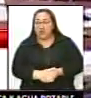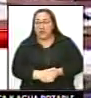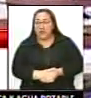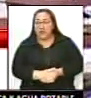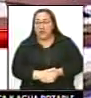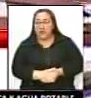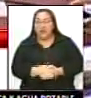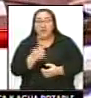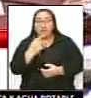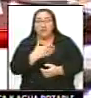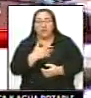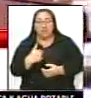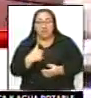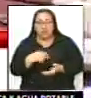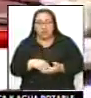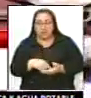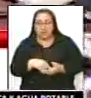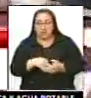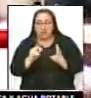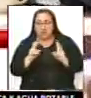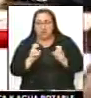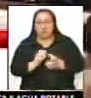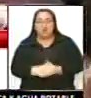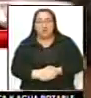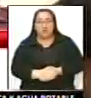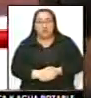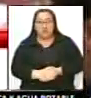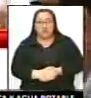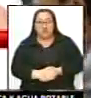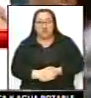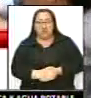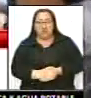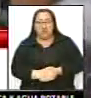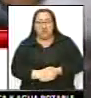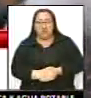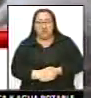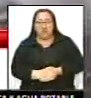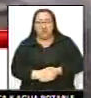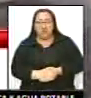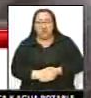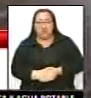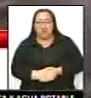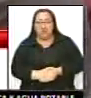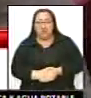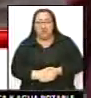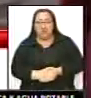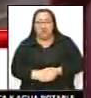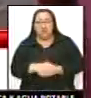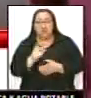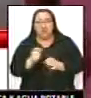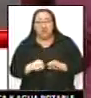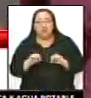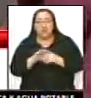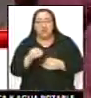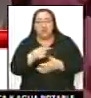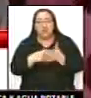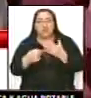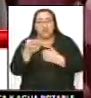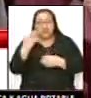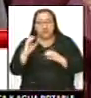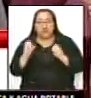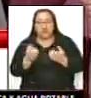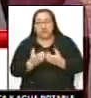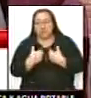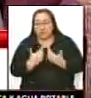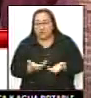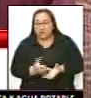Señor presidente, este es un tema, bueno, casi de importancia, además entendiendo de que la semana pasada en el Congreso de la